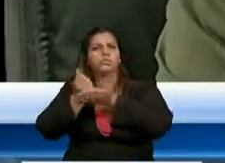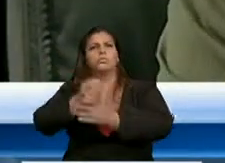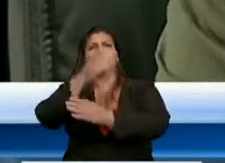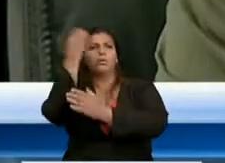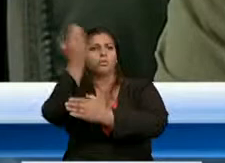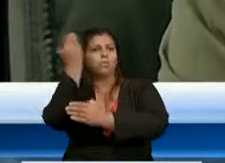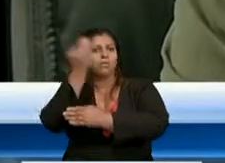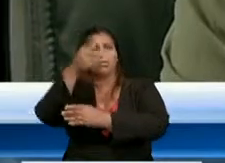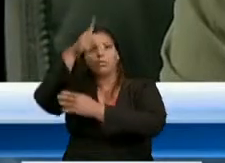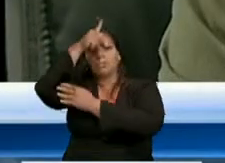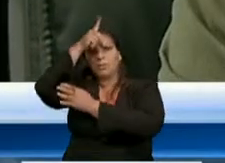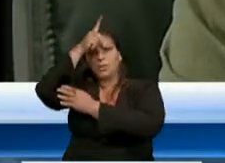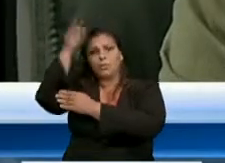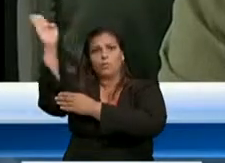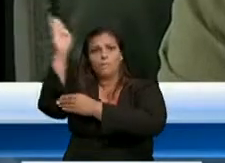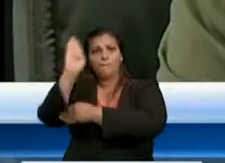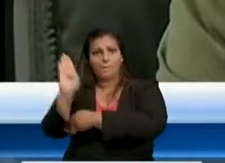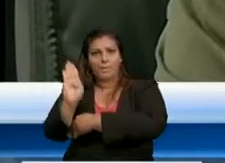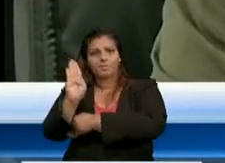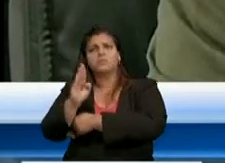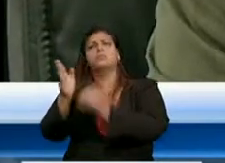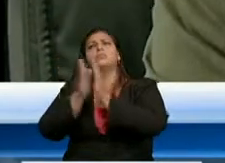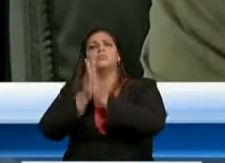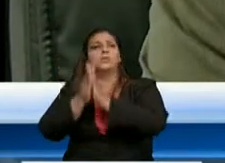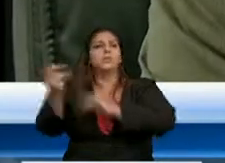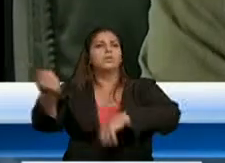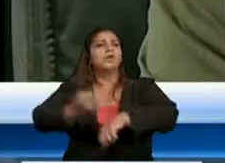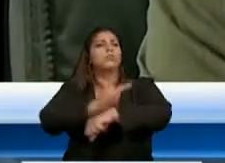Perú, Brasil, que hace 2 años nos mandó un avión